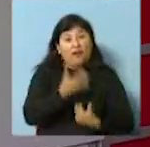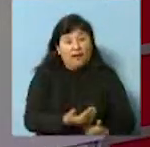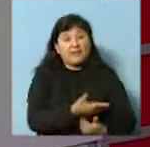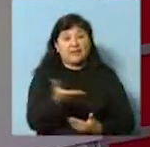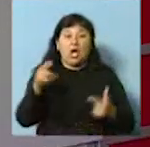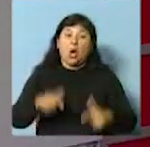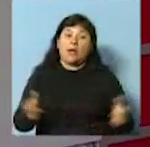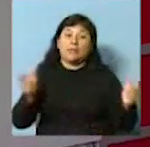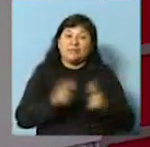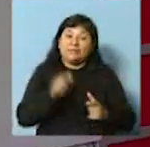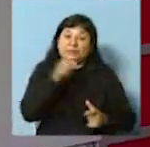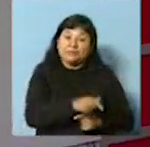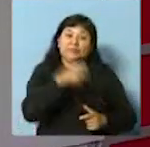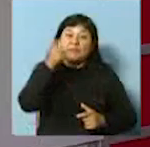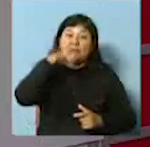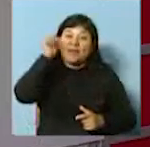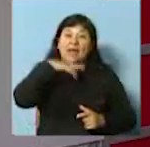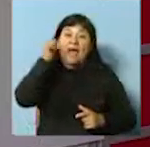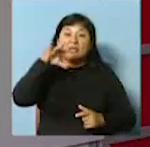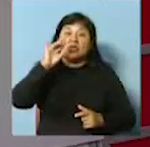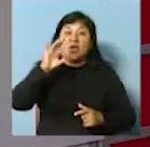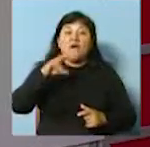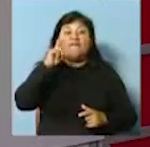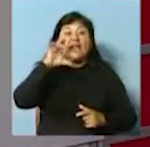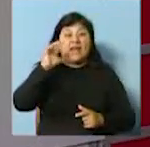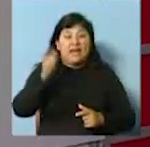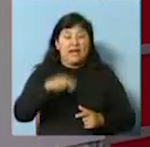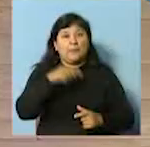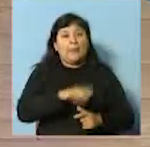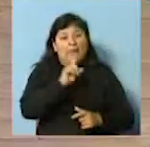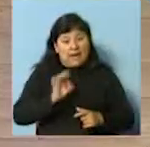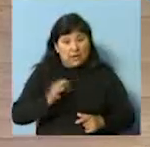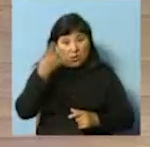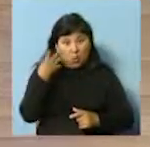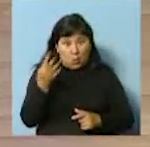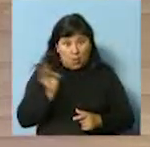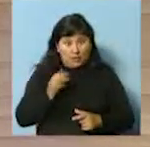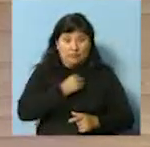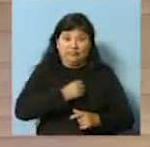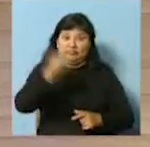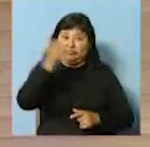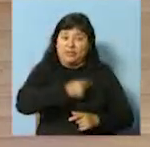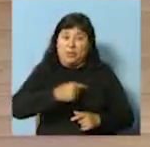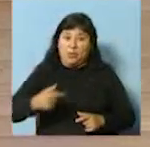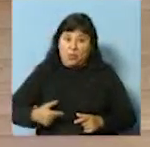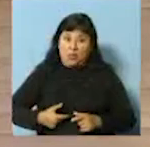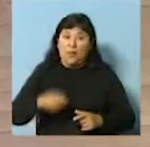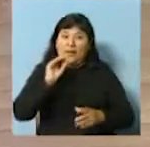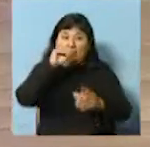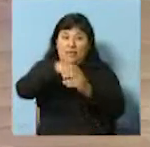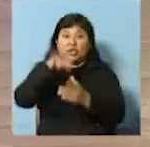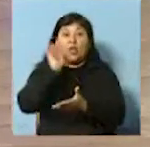candidato a gobernador llegó hace cuatro años a la legislatura de la provincia hace cuatro años se cumplió el sueño y hace dos